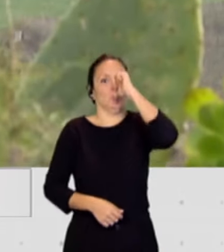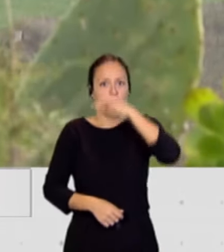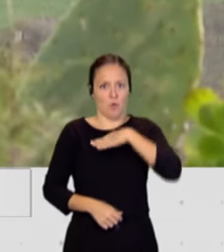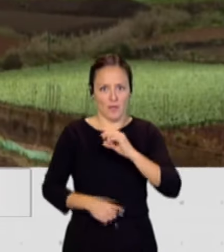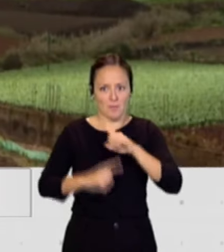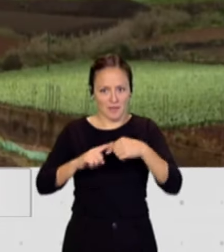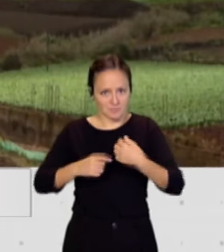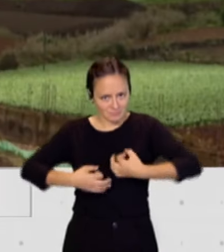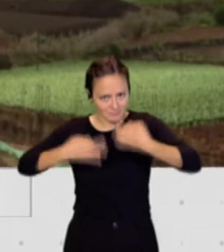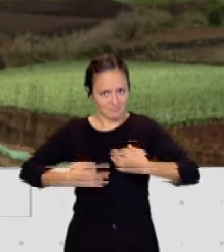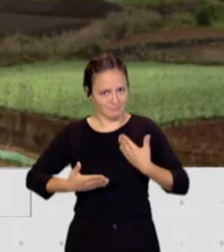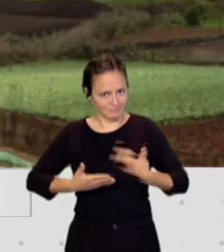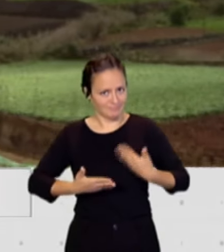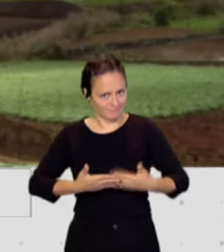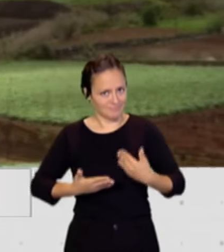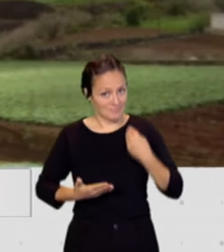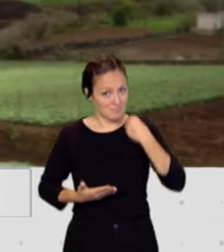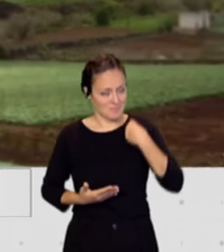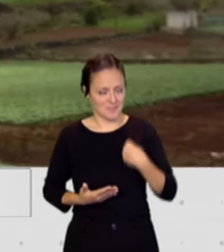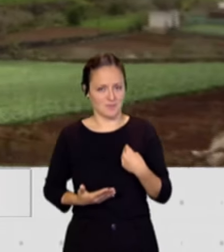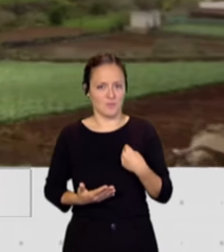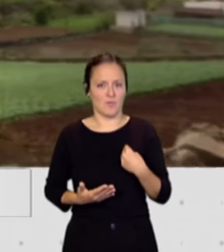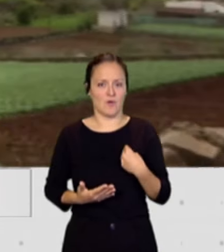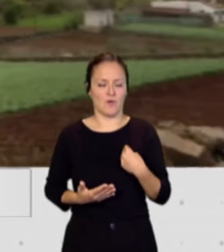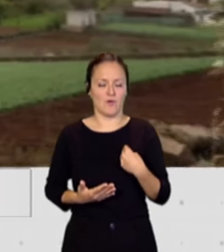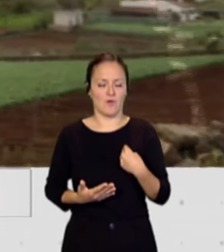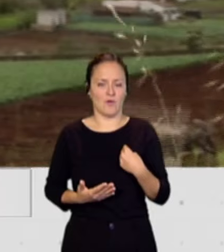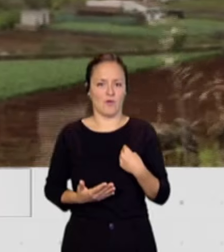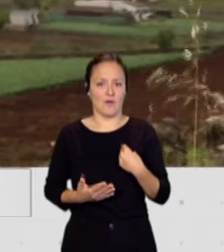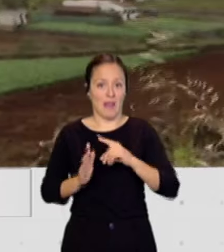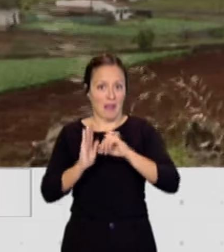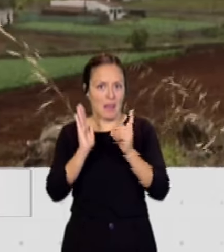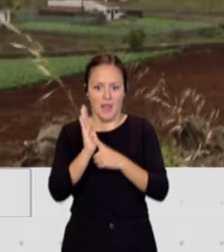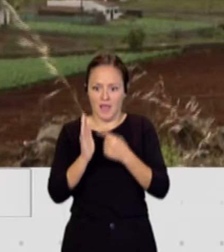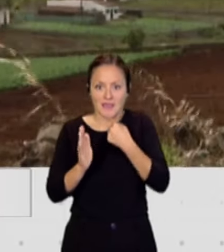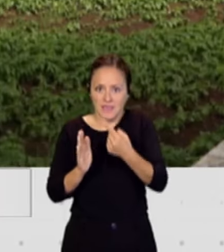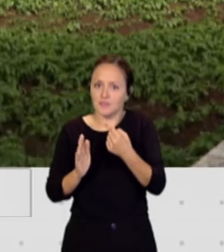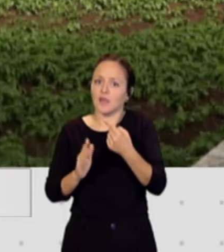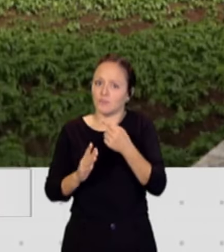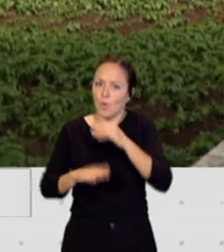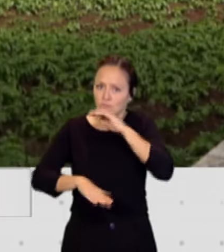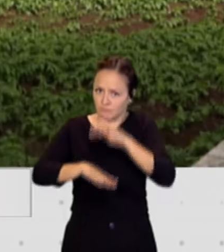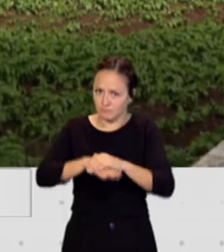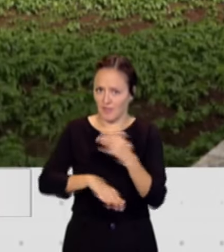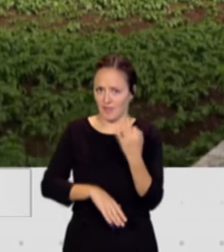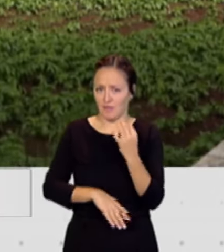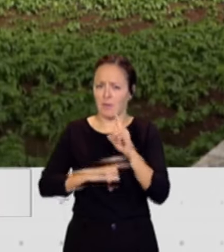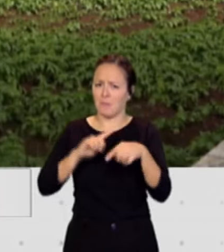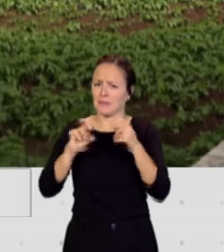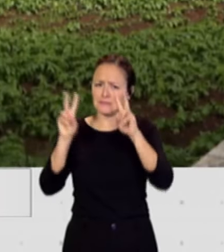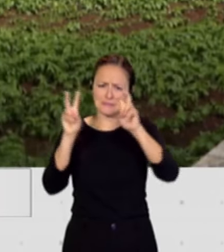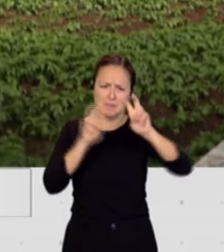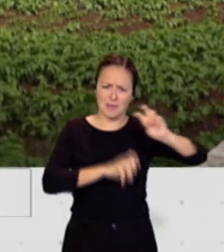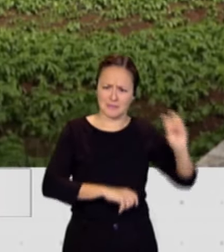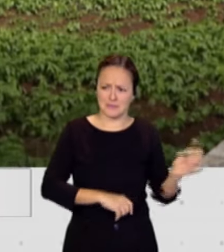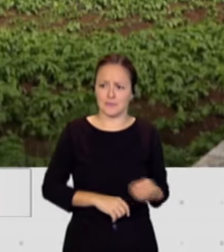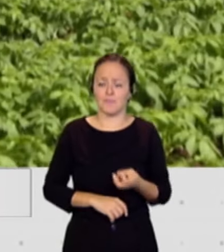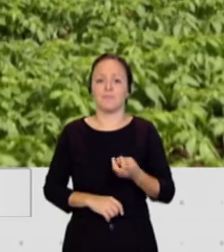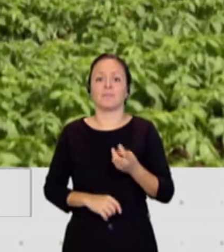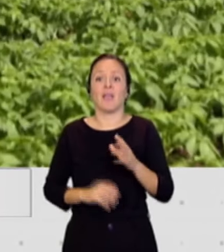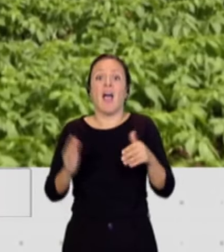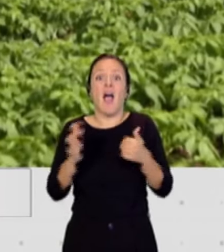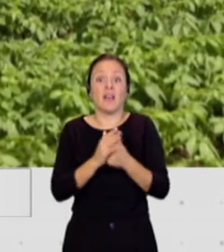de garantía como marca la la ley y y muchísimos otros aspectos el lenguaje